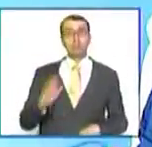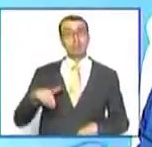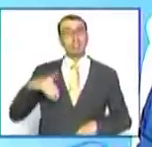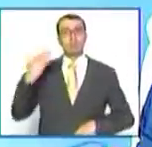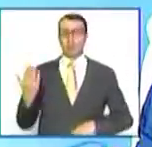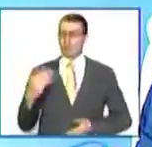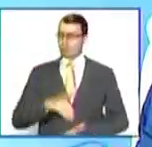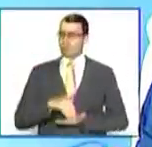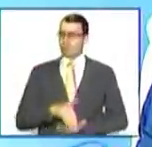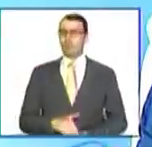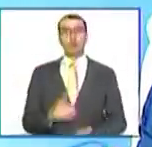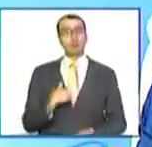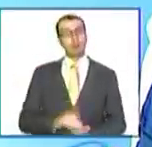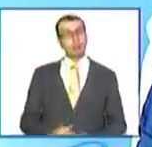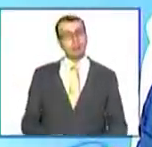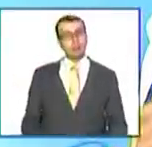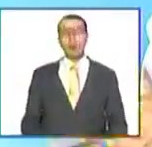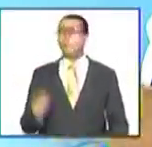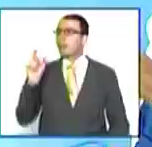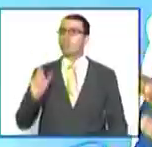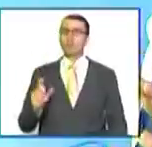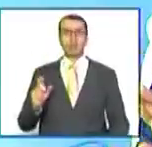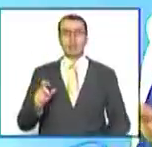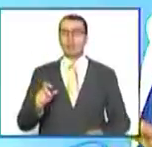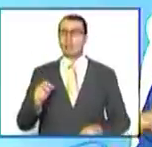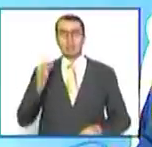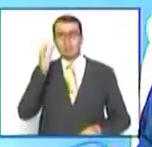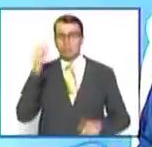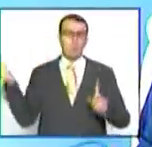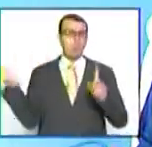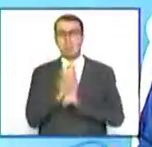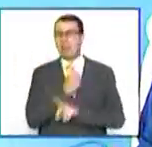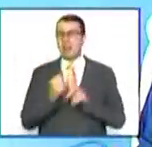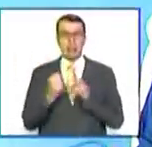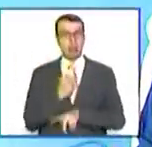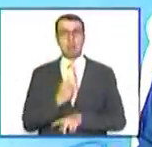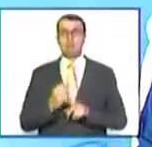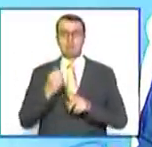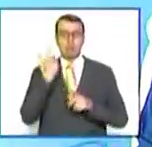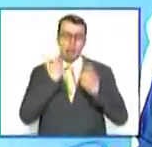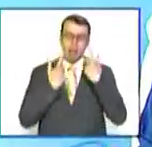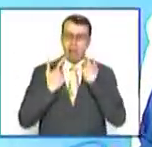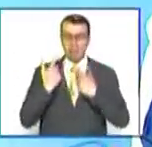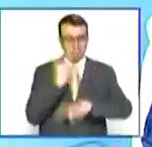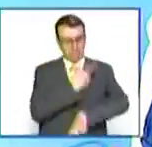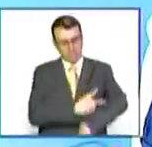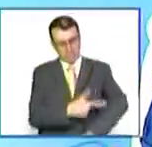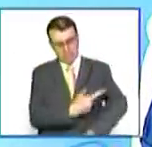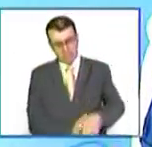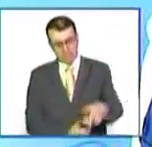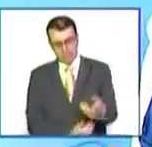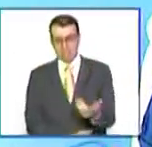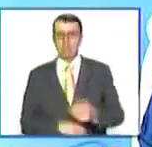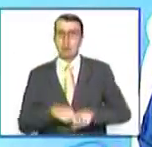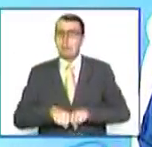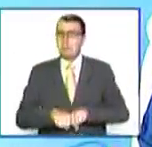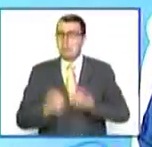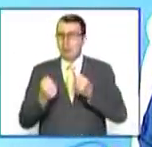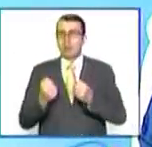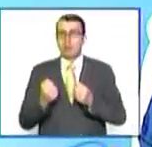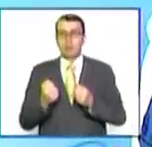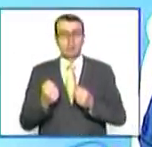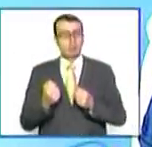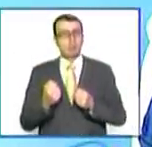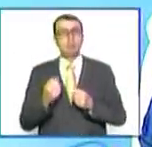un accidente, fracturas de todo, una pelea, y el organismo cicatrizó todo. El cuerpo